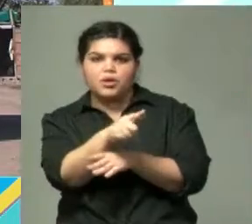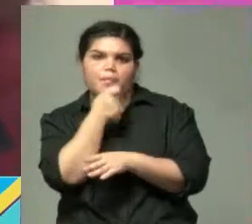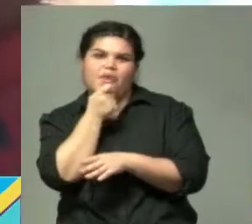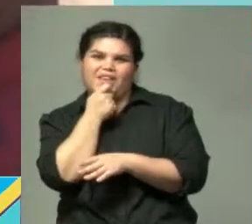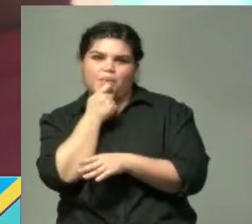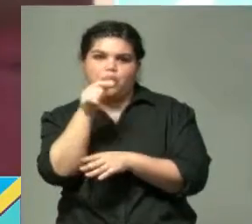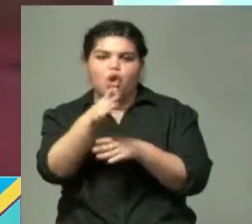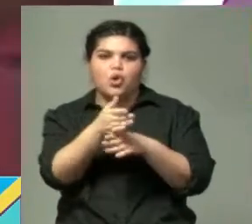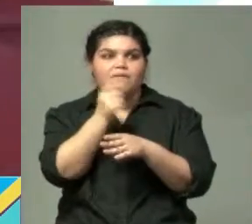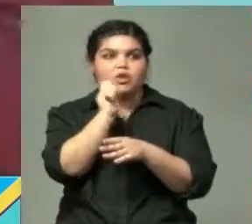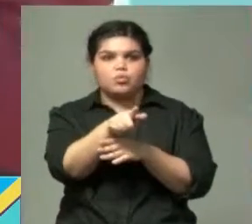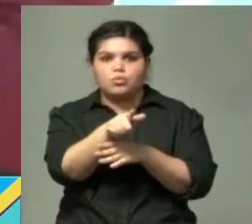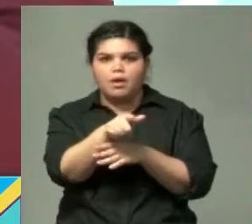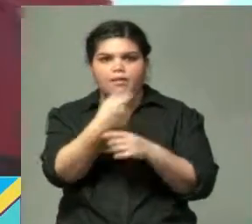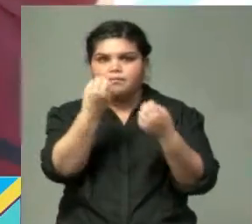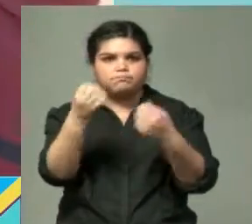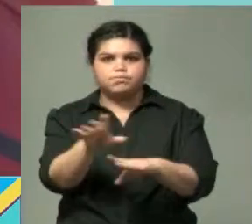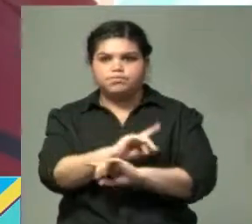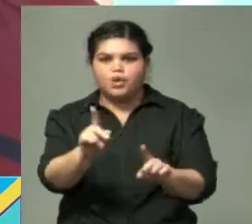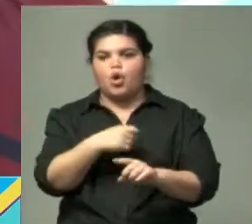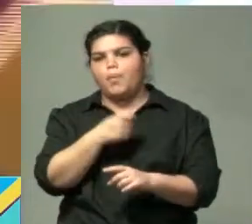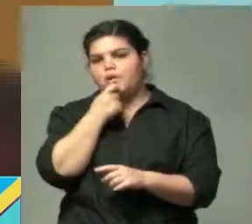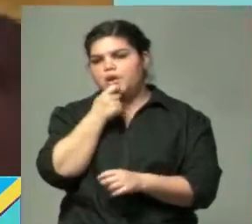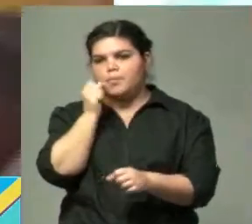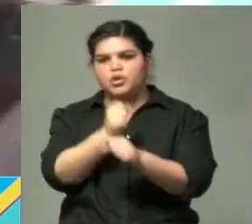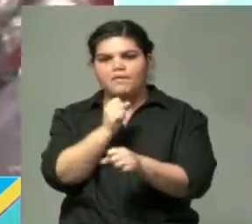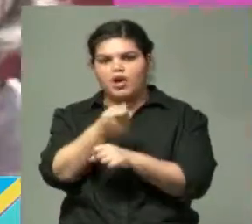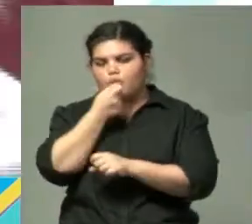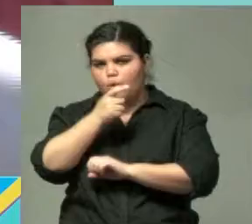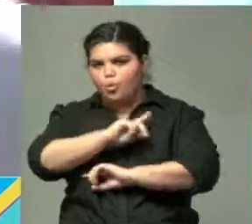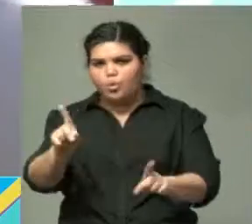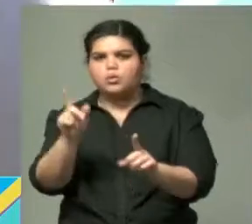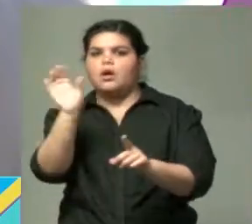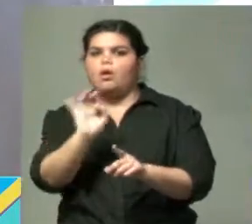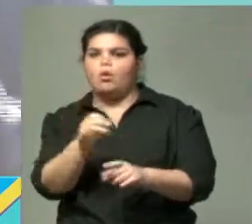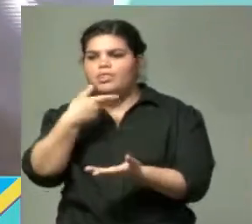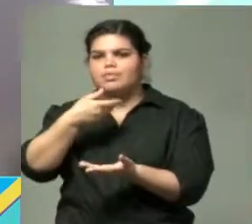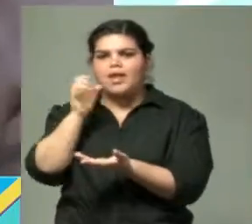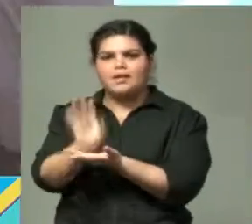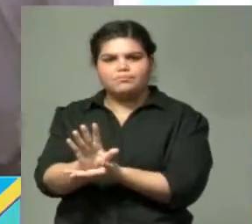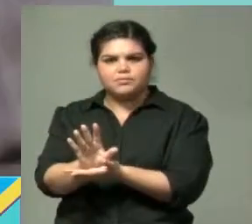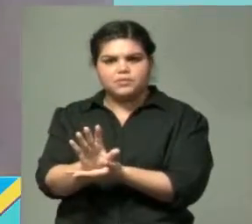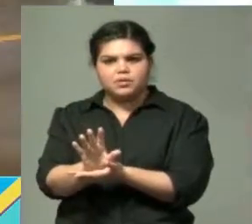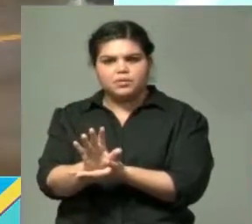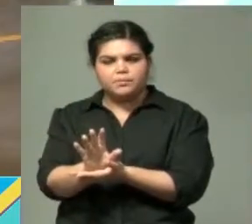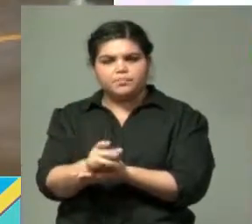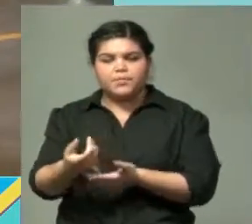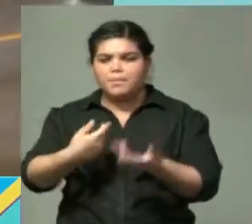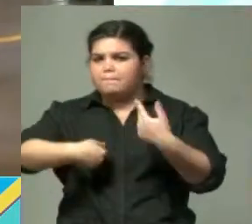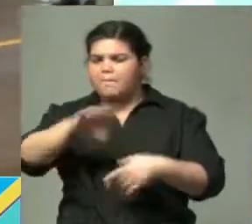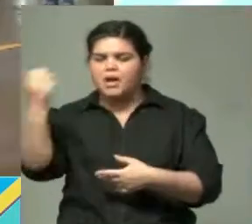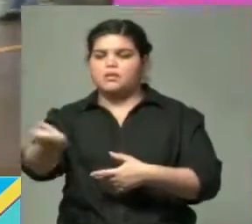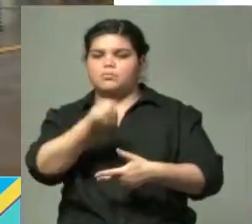o cambiaste, o te cansaste, estás buscando otro, no te gusta el que tenés, ¿no? O te echaron, qué sé yo, pero el más pesado dentro